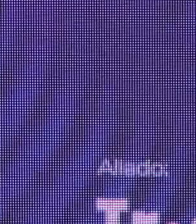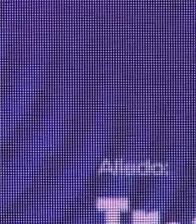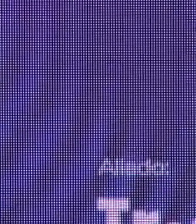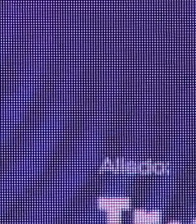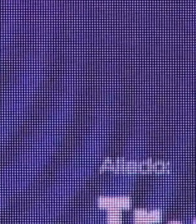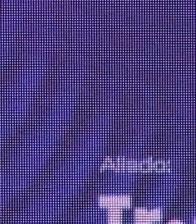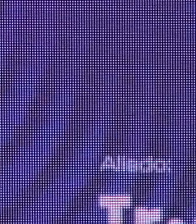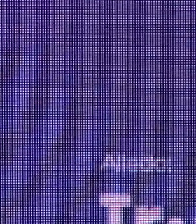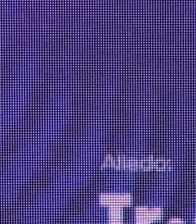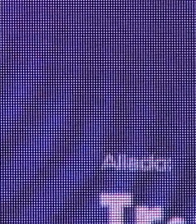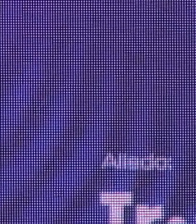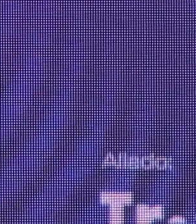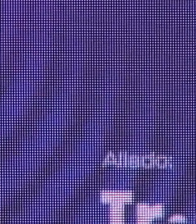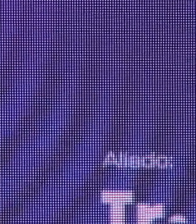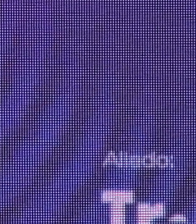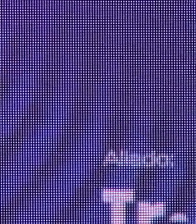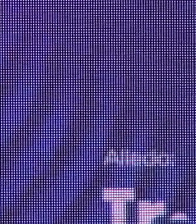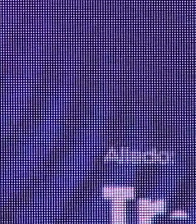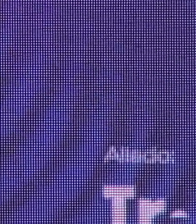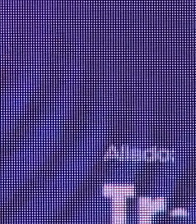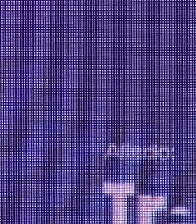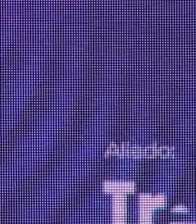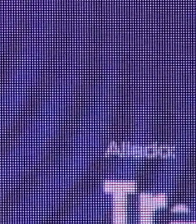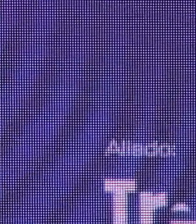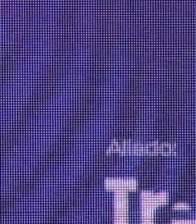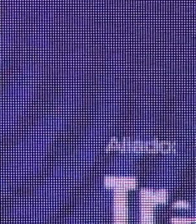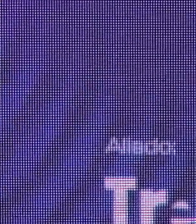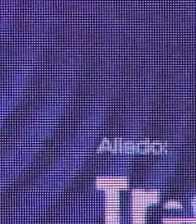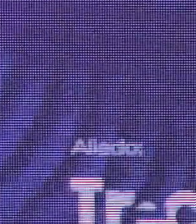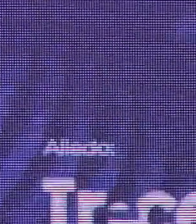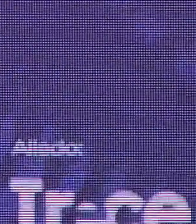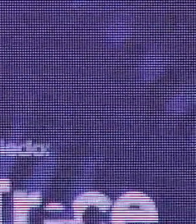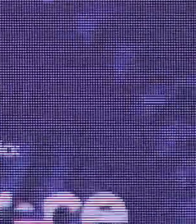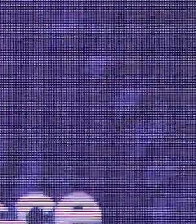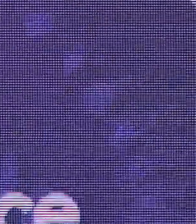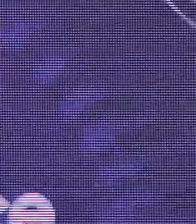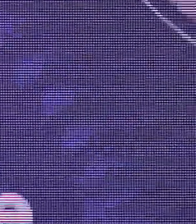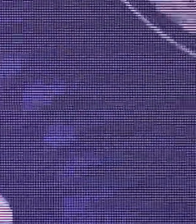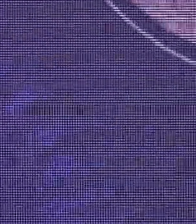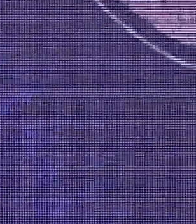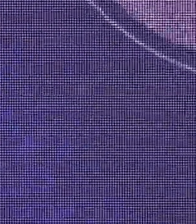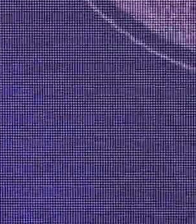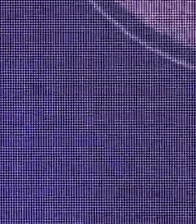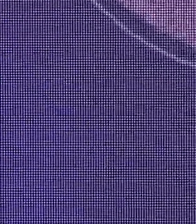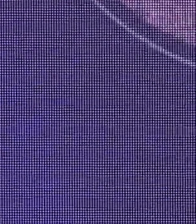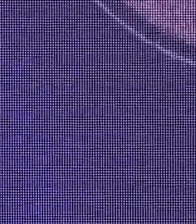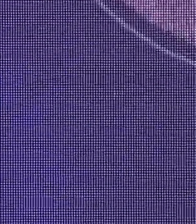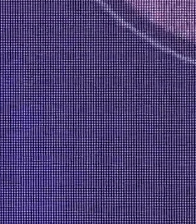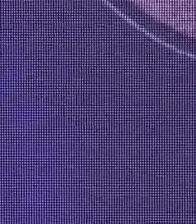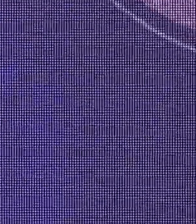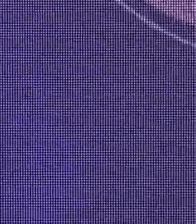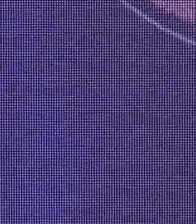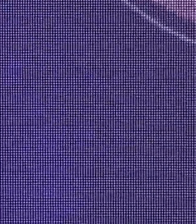funcionan estos modelos inherentemente tiene esa propensión. Entonces, hay una investigación dedicada a cuáles pueden ser esas nuevas formas de